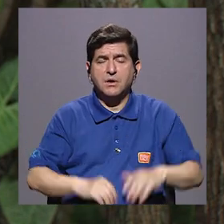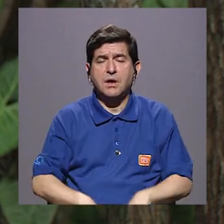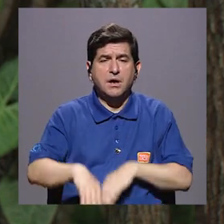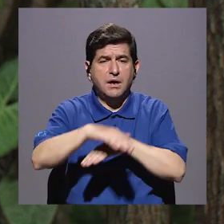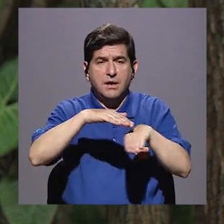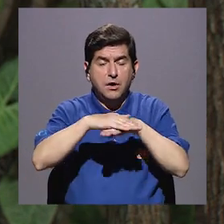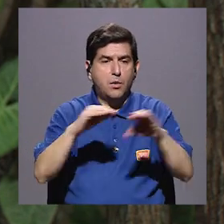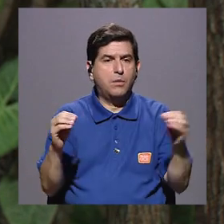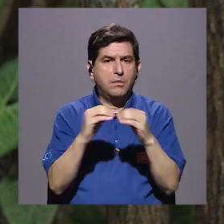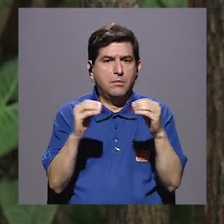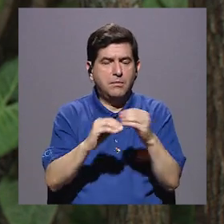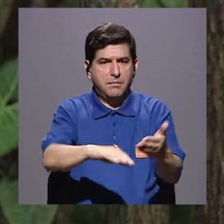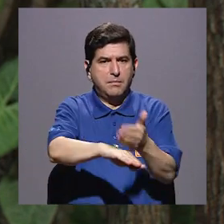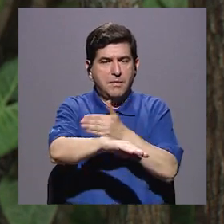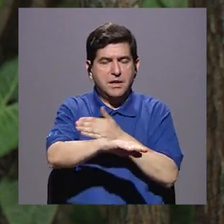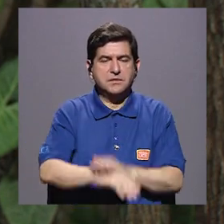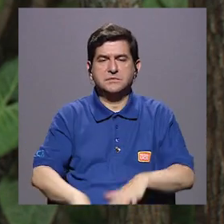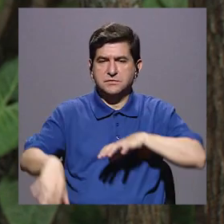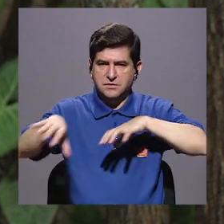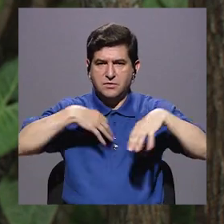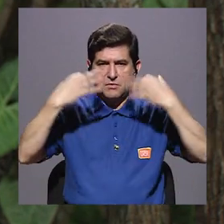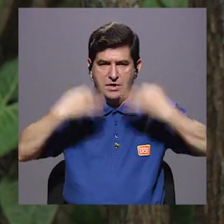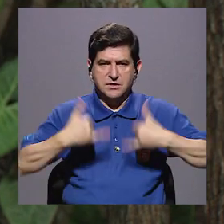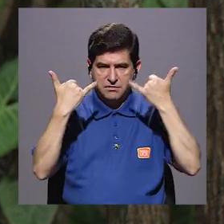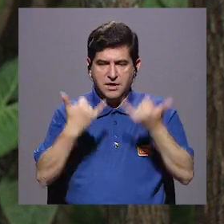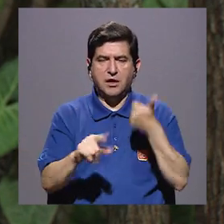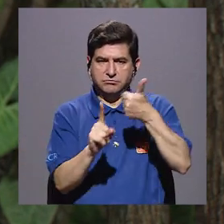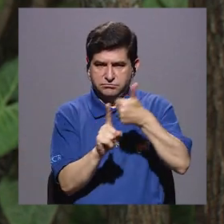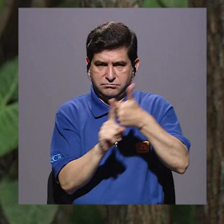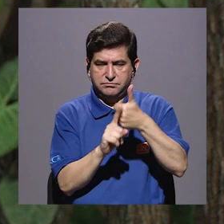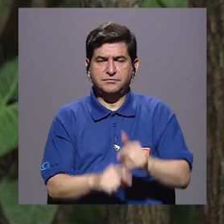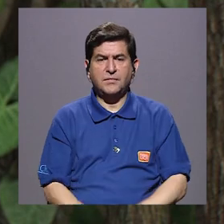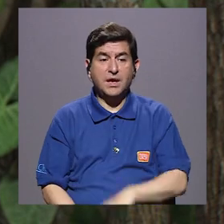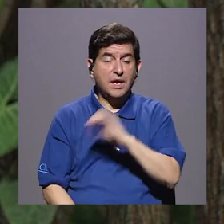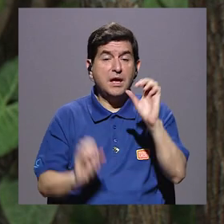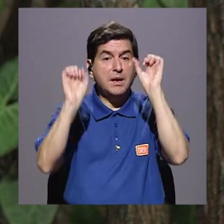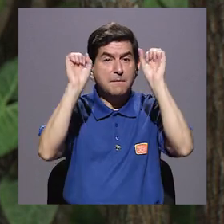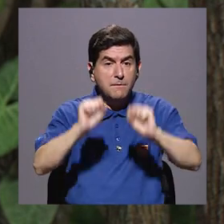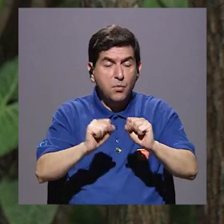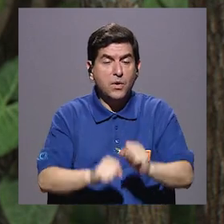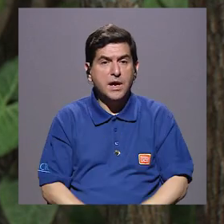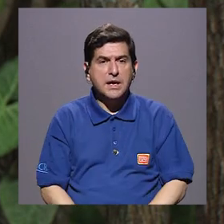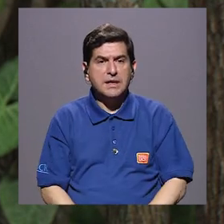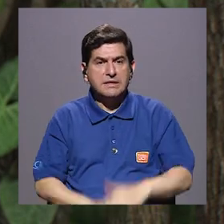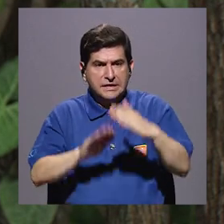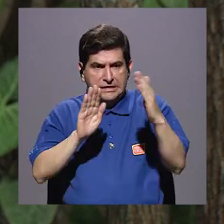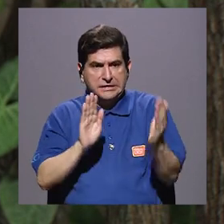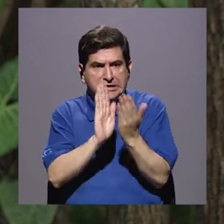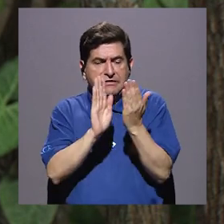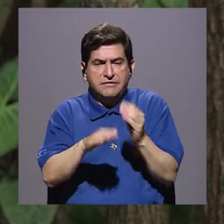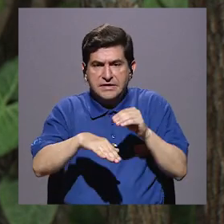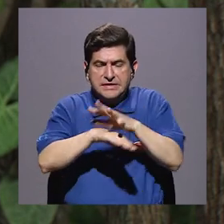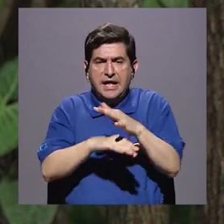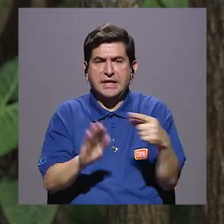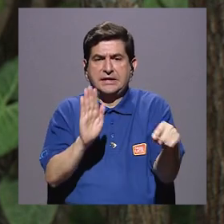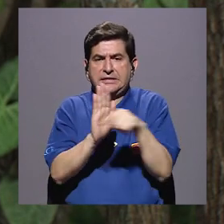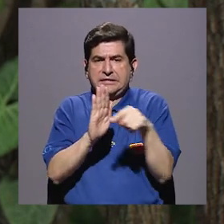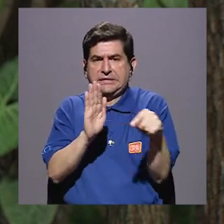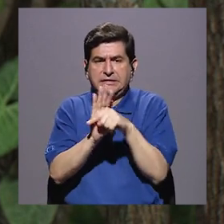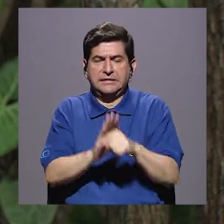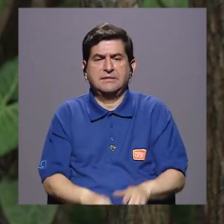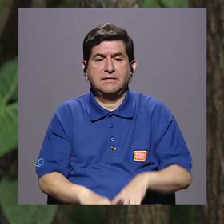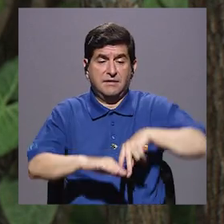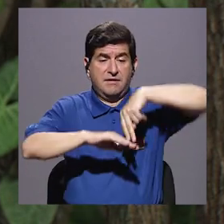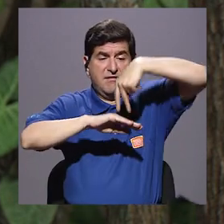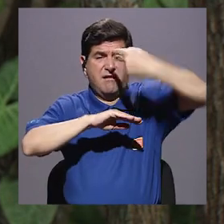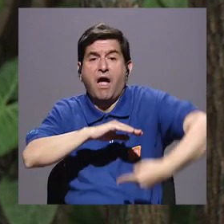incluso actividades más avanzadas como hacer ejercicio, por ejemplo, y que nos predispone a un montón de efectos adversos, por